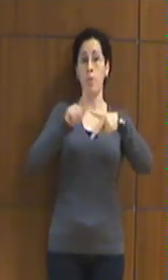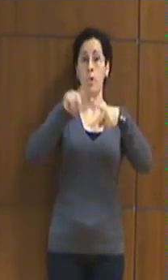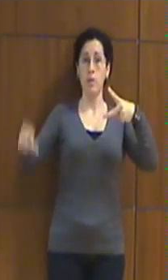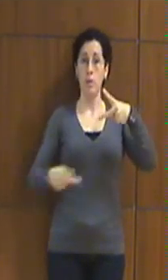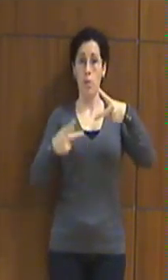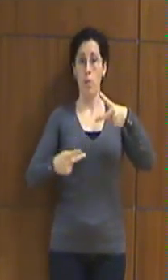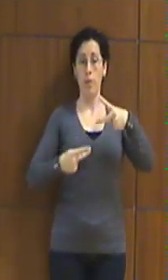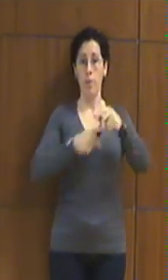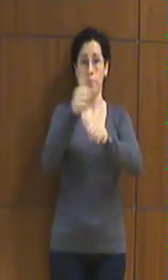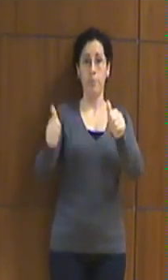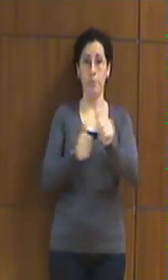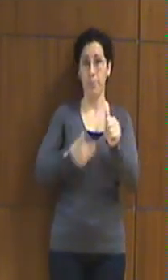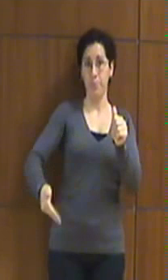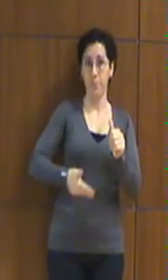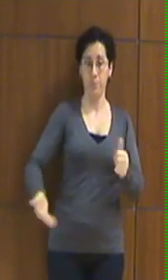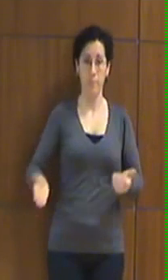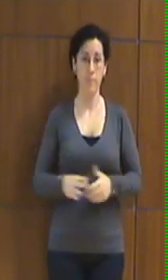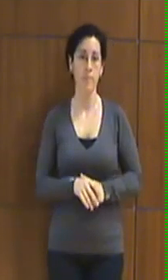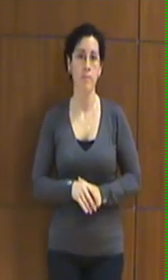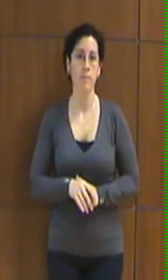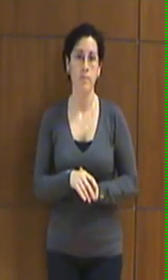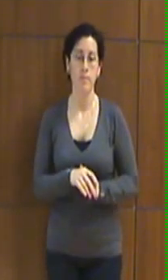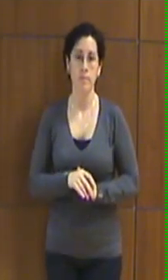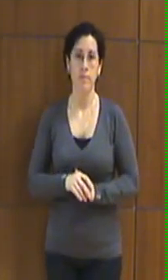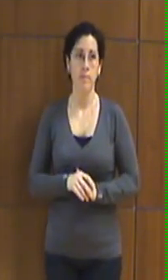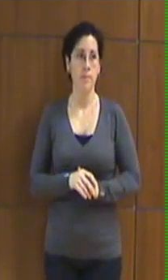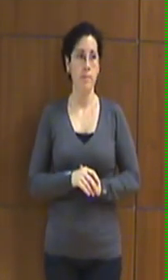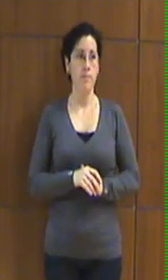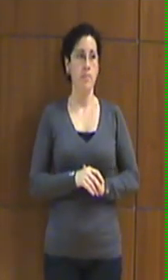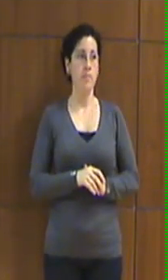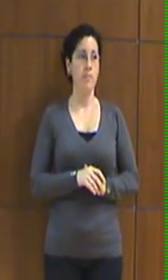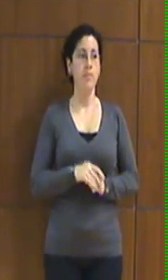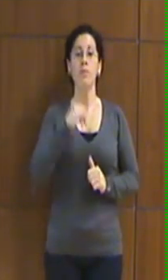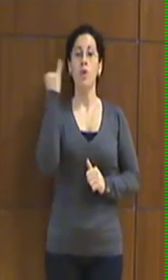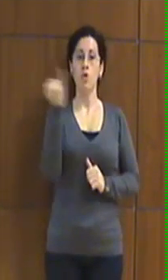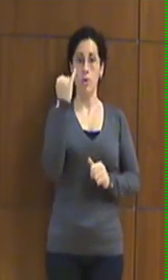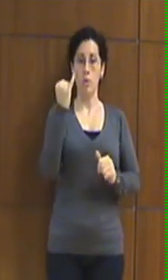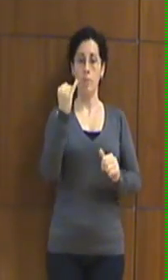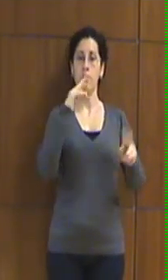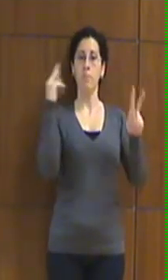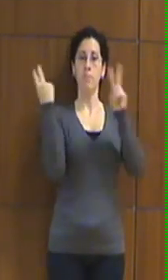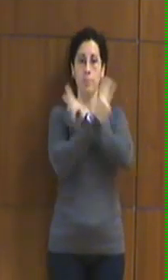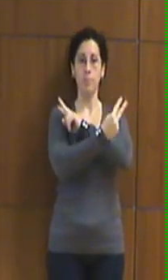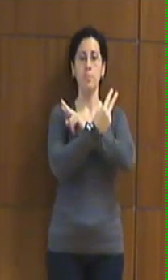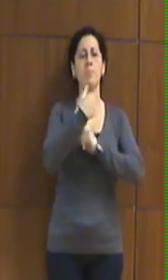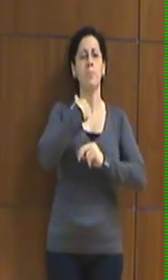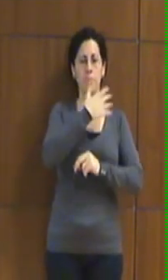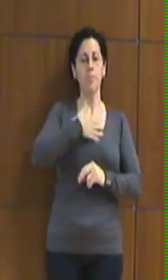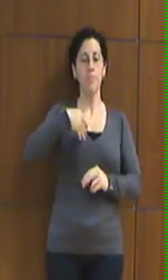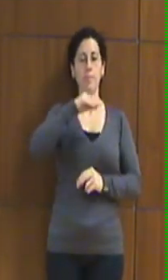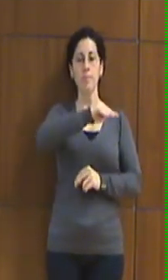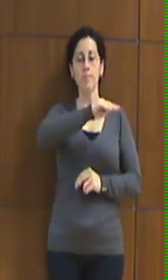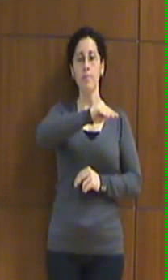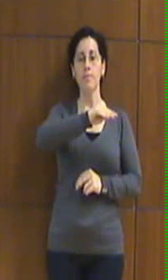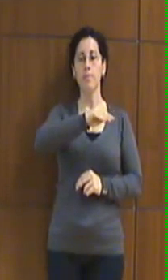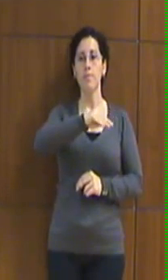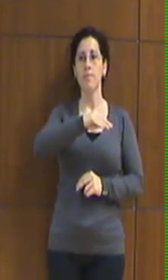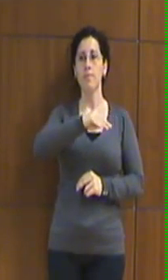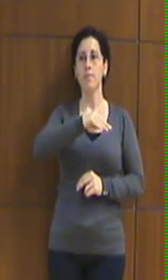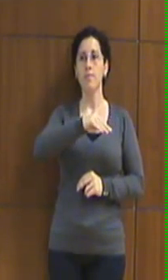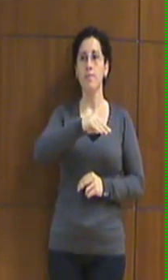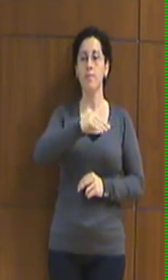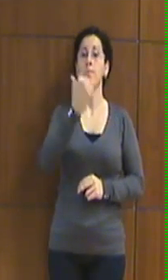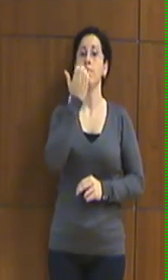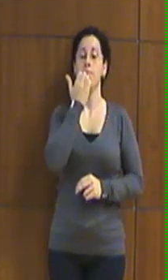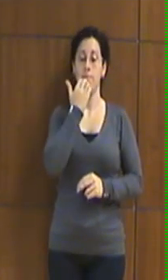siquiera de segunda, ¿no? Ahí quería comentar a todos qué pensáis sobre el tema de cuando las